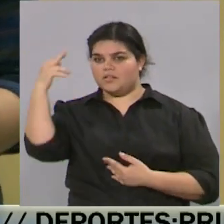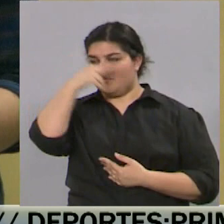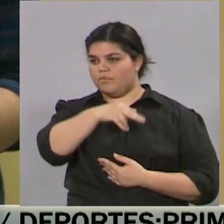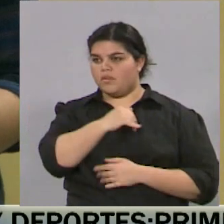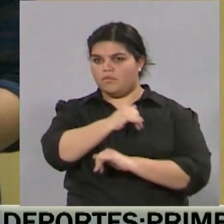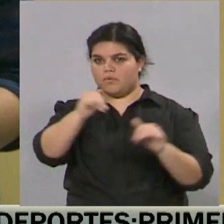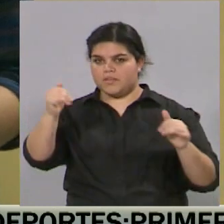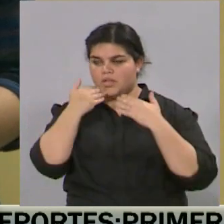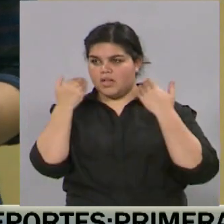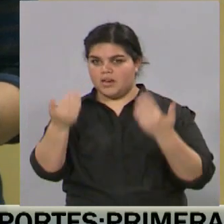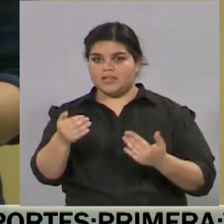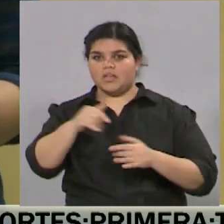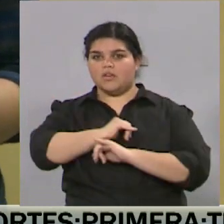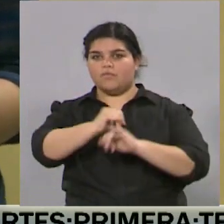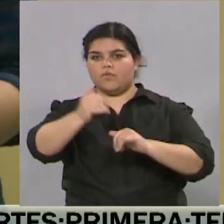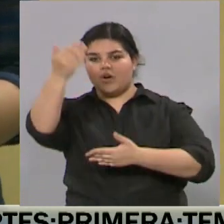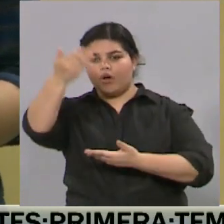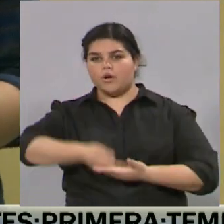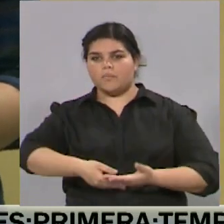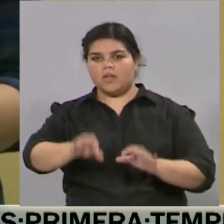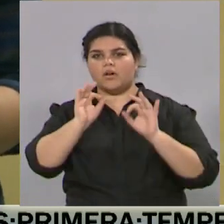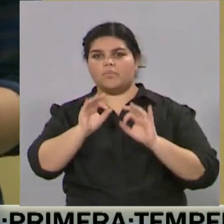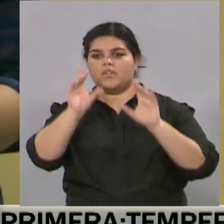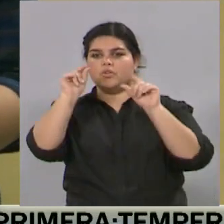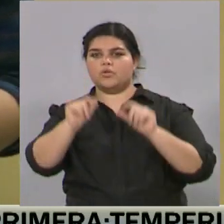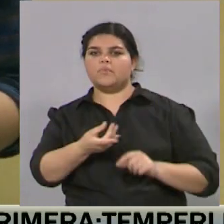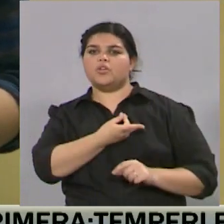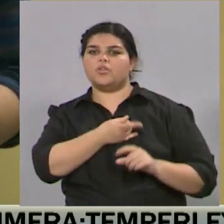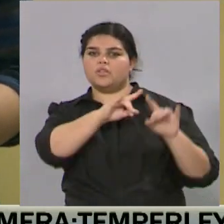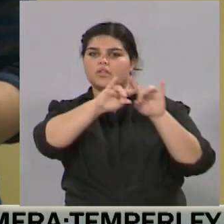todo el interactivo y el informe, los números están allí en